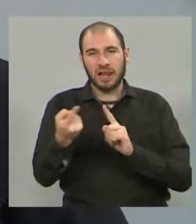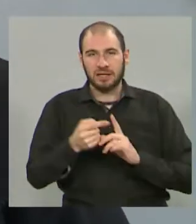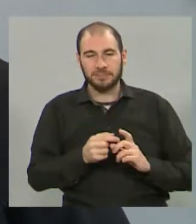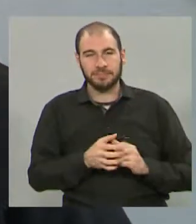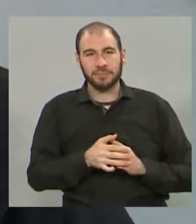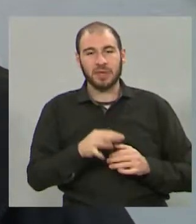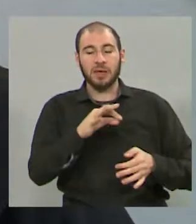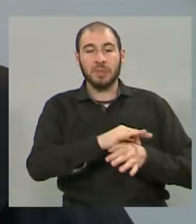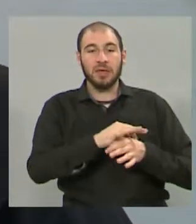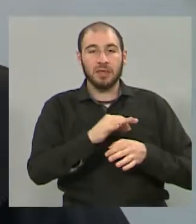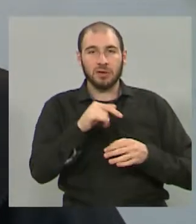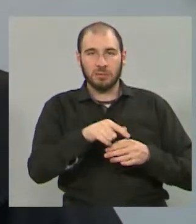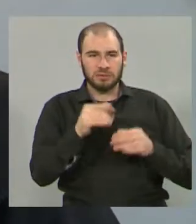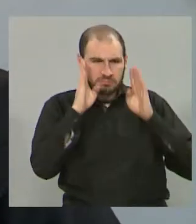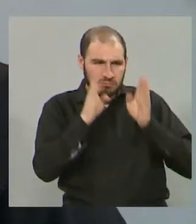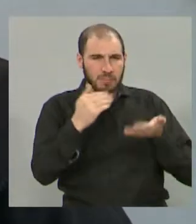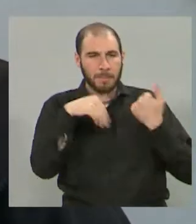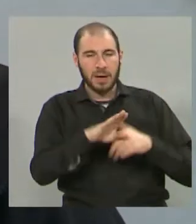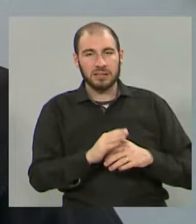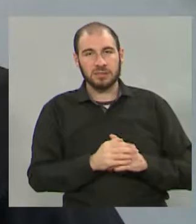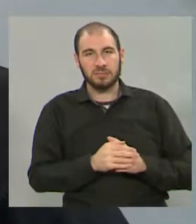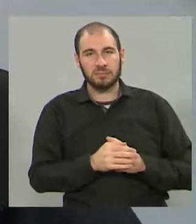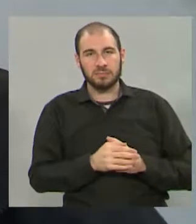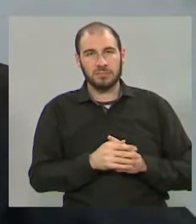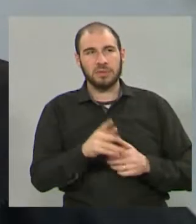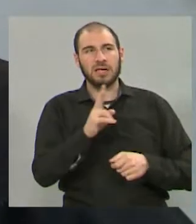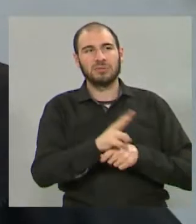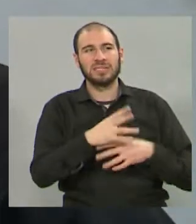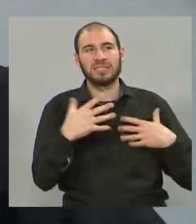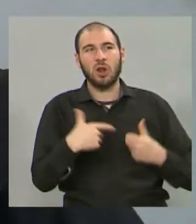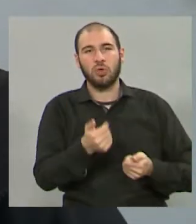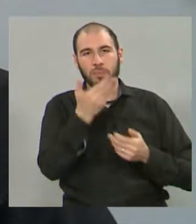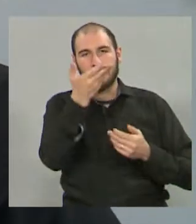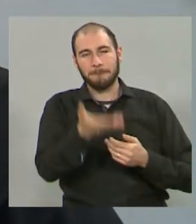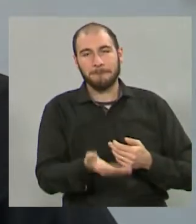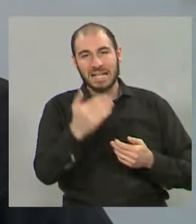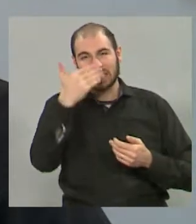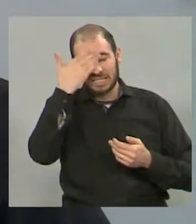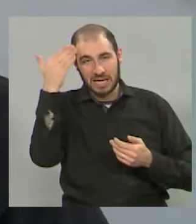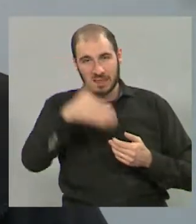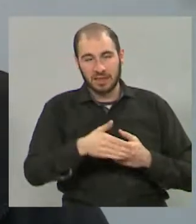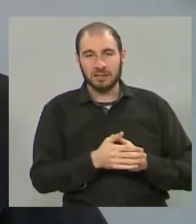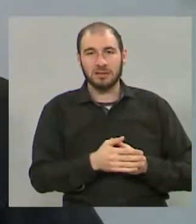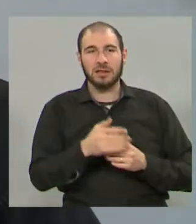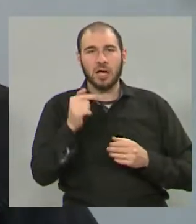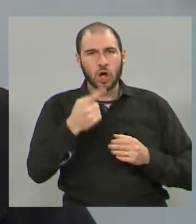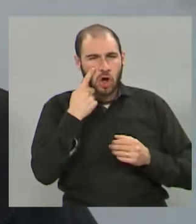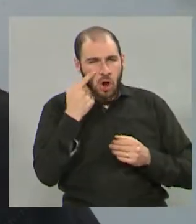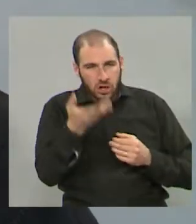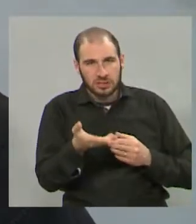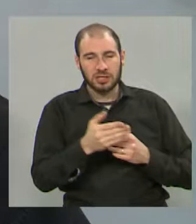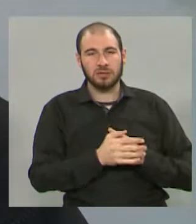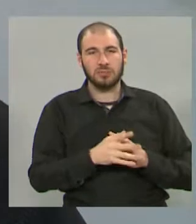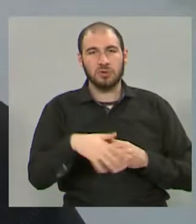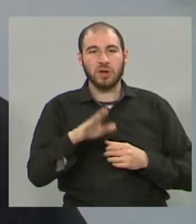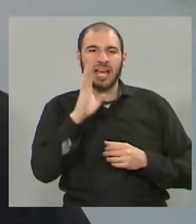médicos están más dedicadas a asegurar el salud de los pacientes de manera personal es conocer los pacientes en lugar